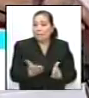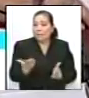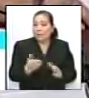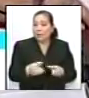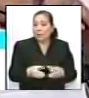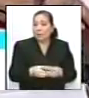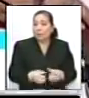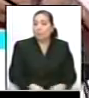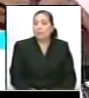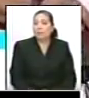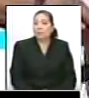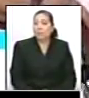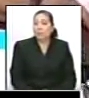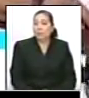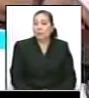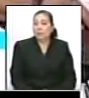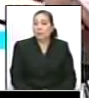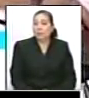comisión.